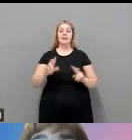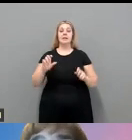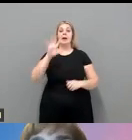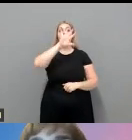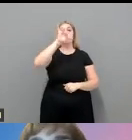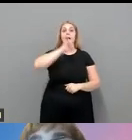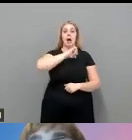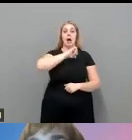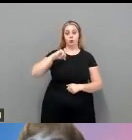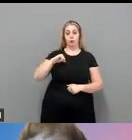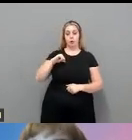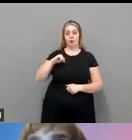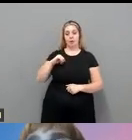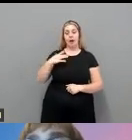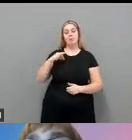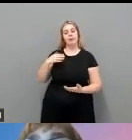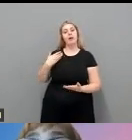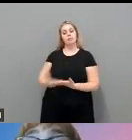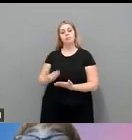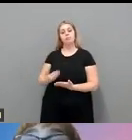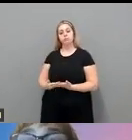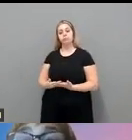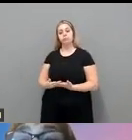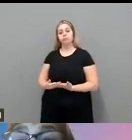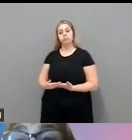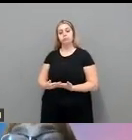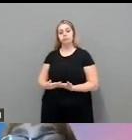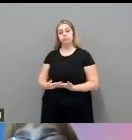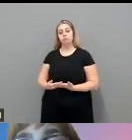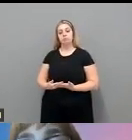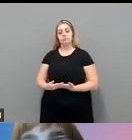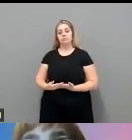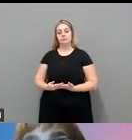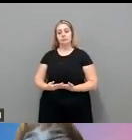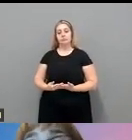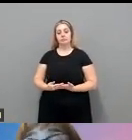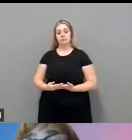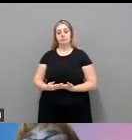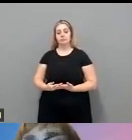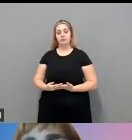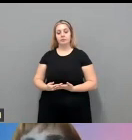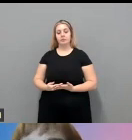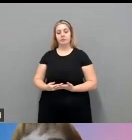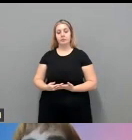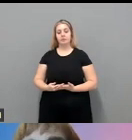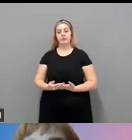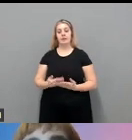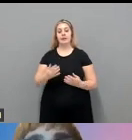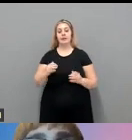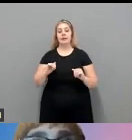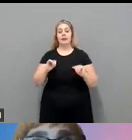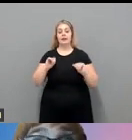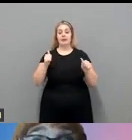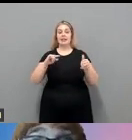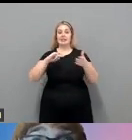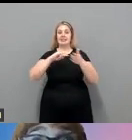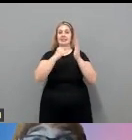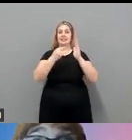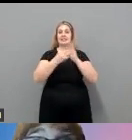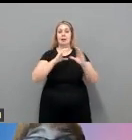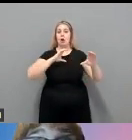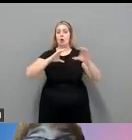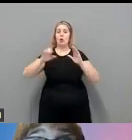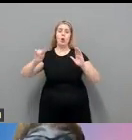han podido constatar cómo se comienza a articular la prescripción de todo el sistema comunicativo. Y